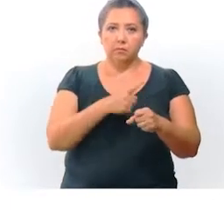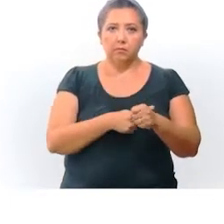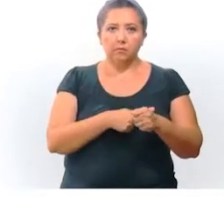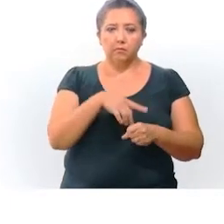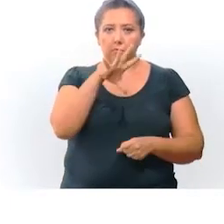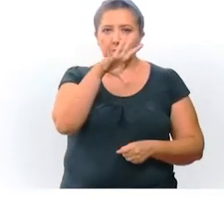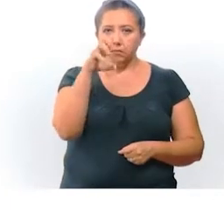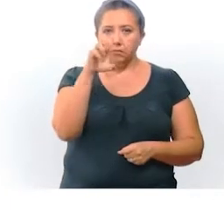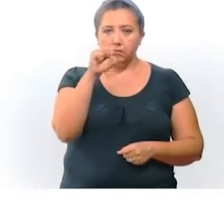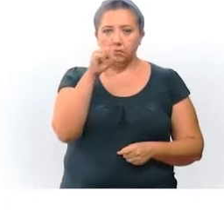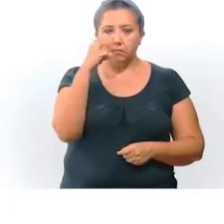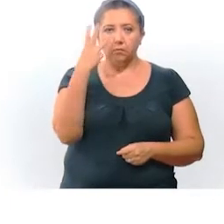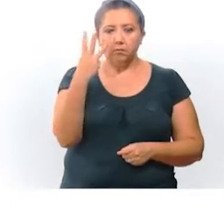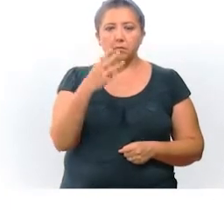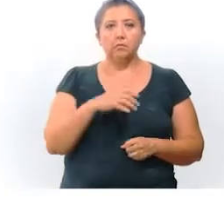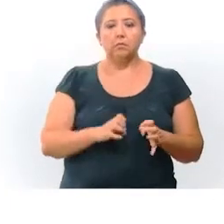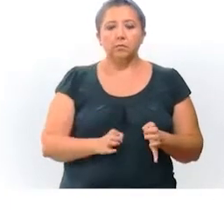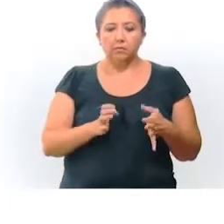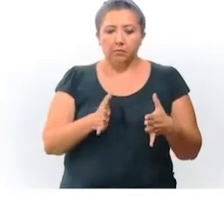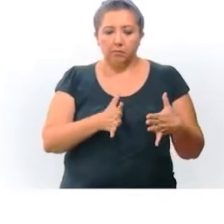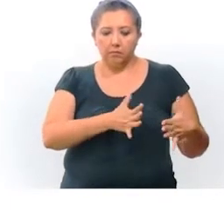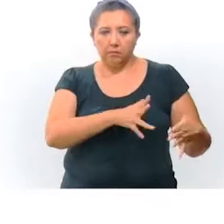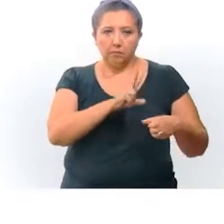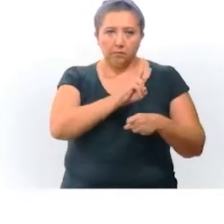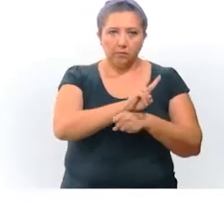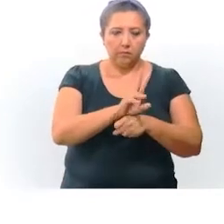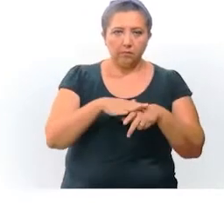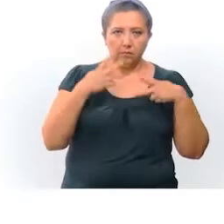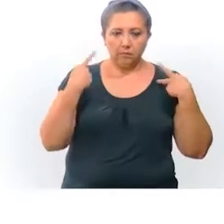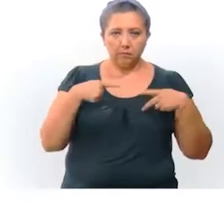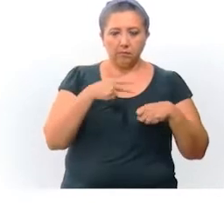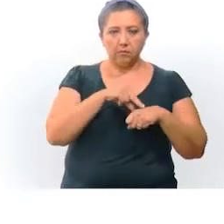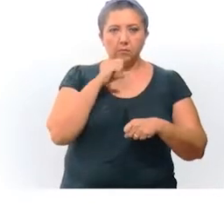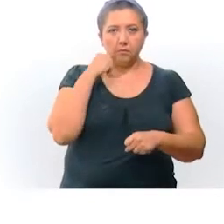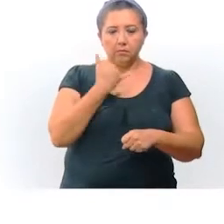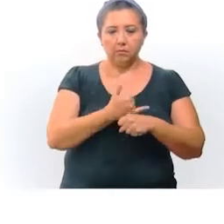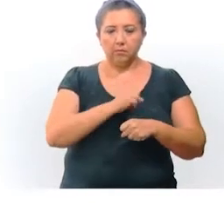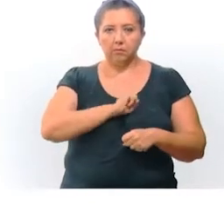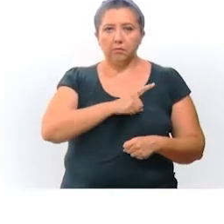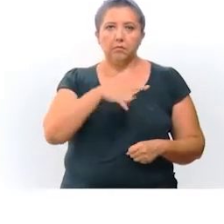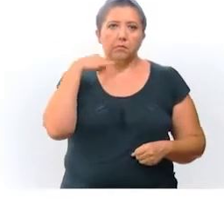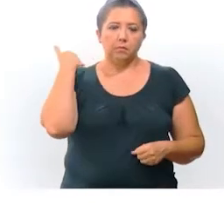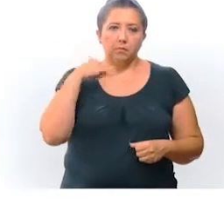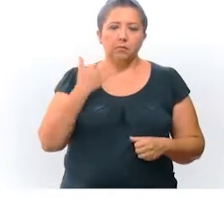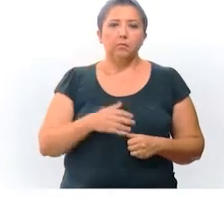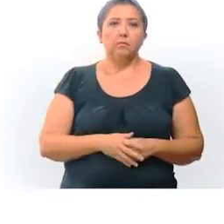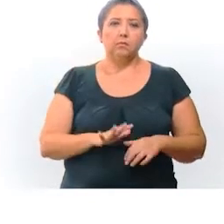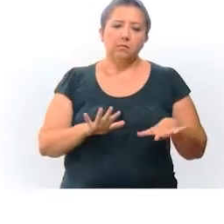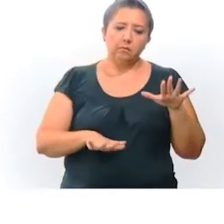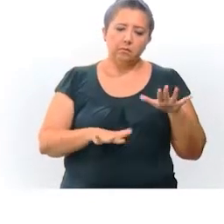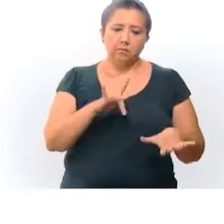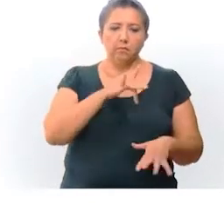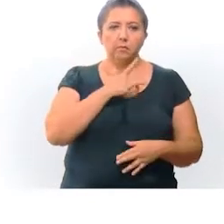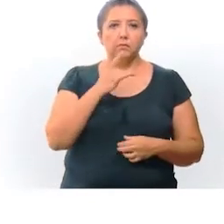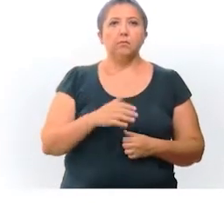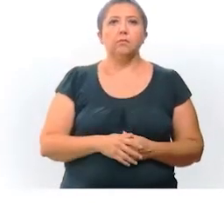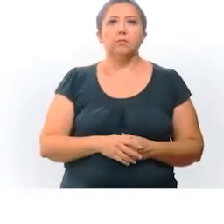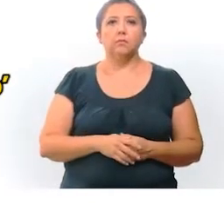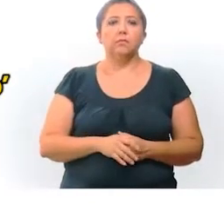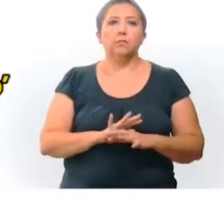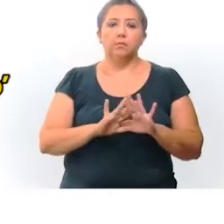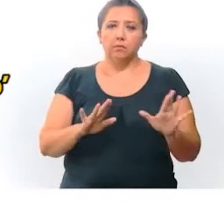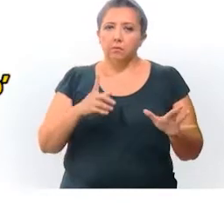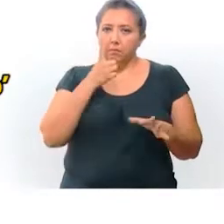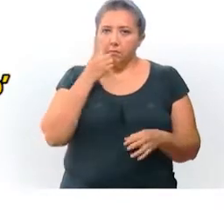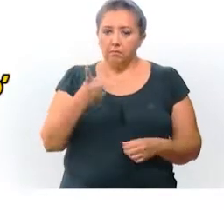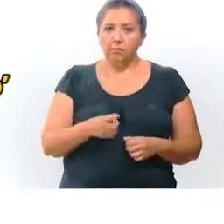activos, 563 están estables, aislados, monitoreados por personal médico de la Secretaría de Salud. Presentan síntomas leves.